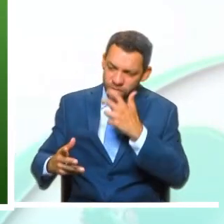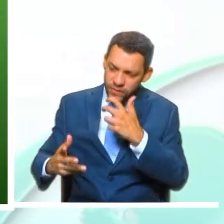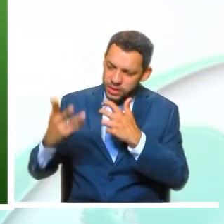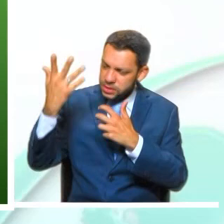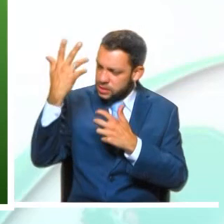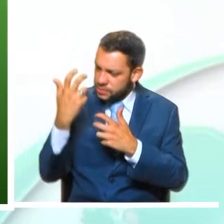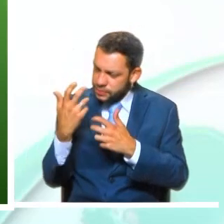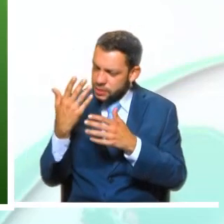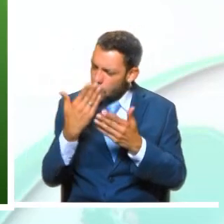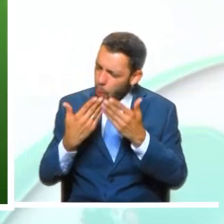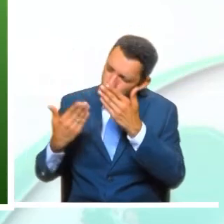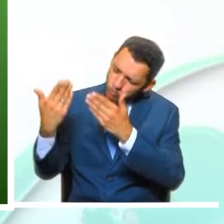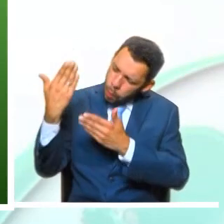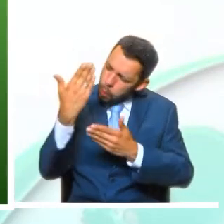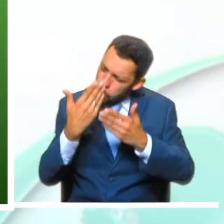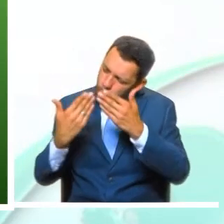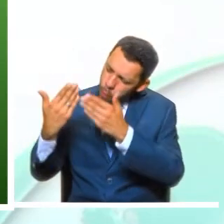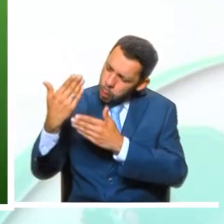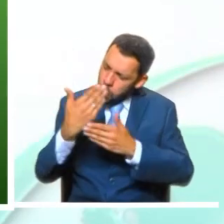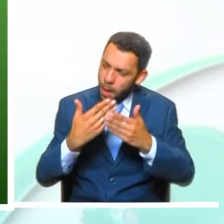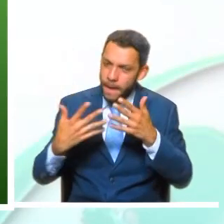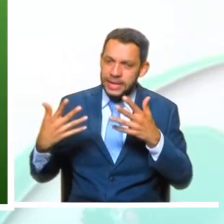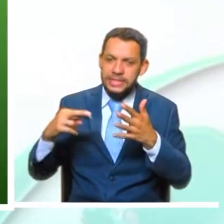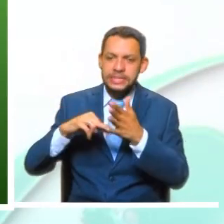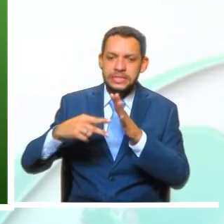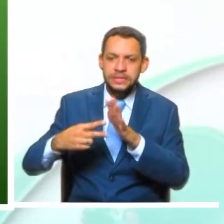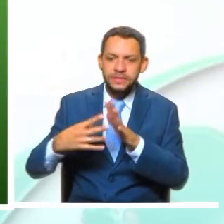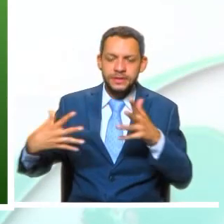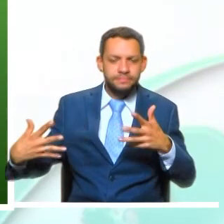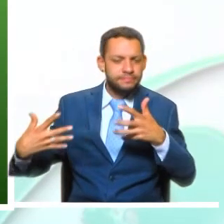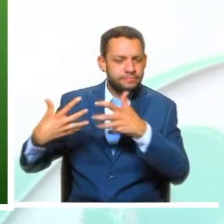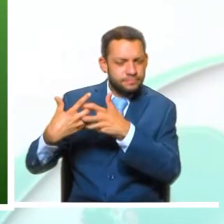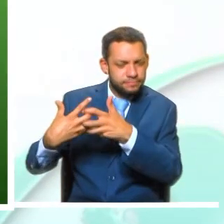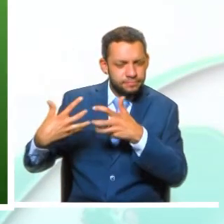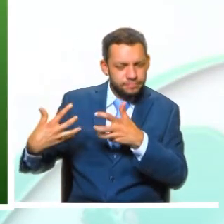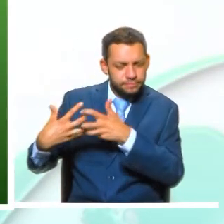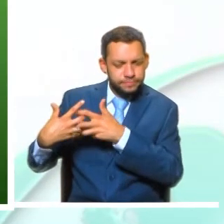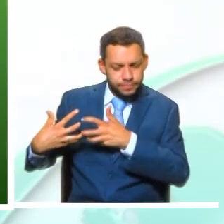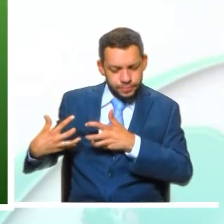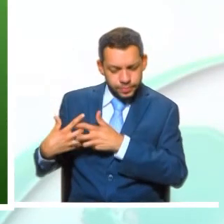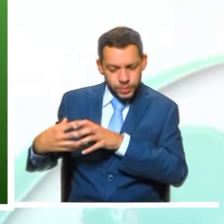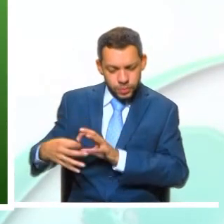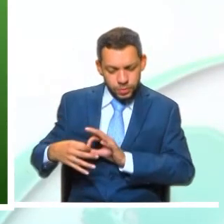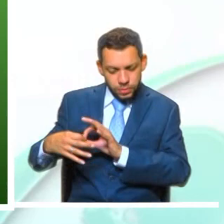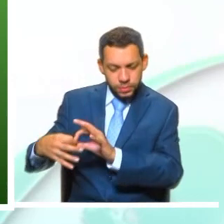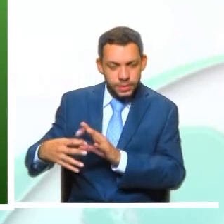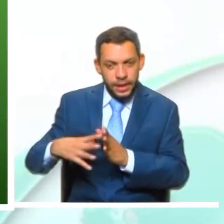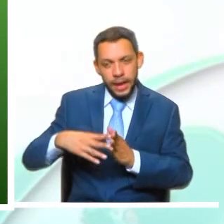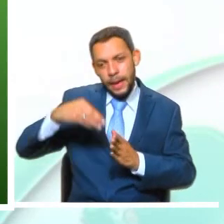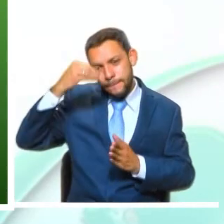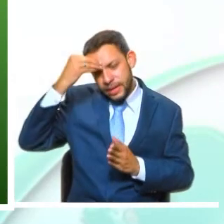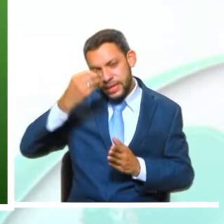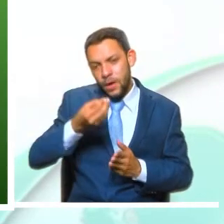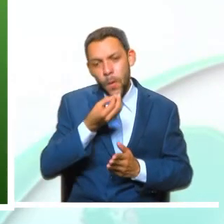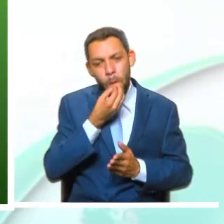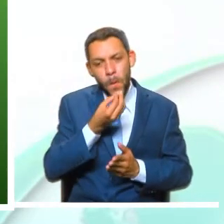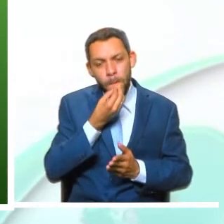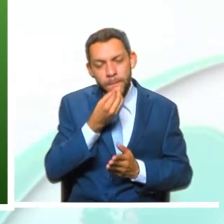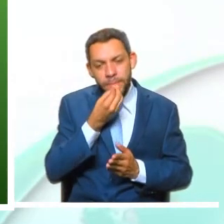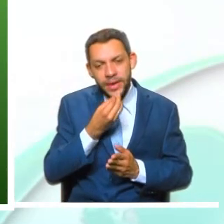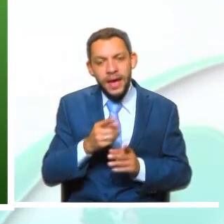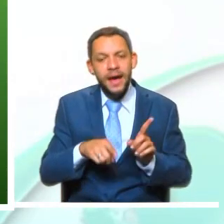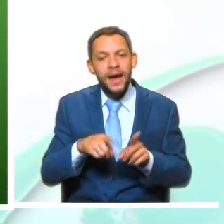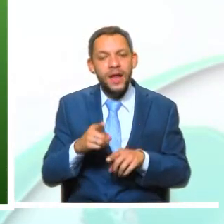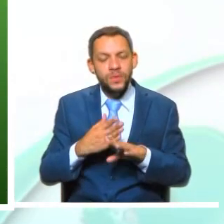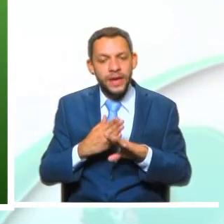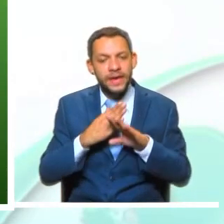estudio de acompañamiento como dice ahí aprender a comer recuerden la gran cantidad de enfermedades se pueden manejar